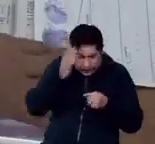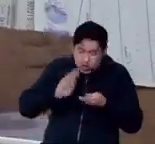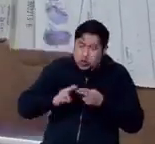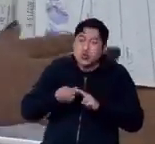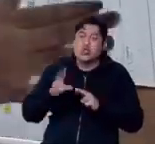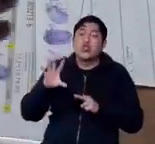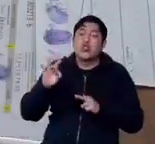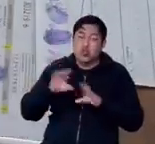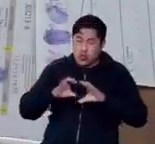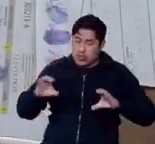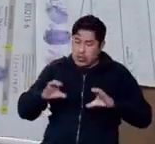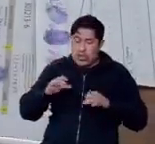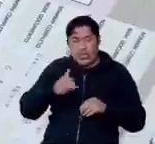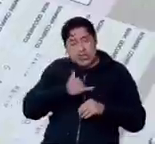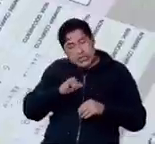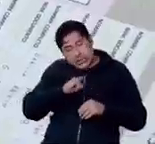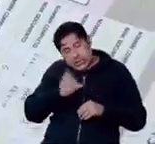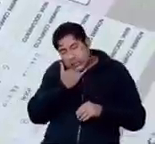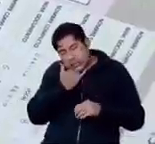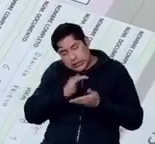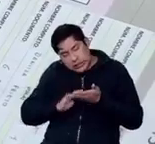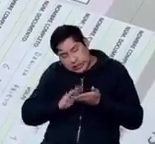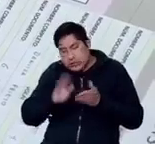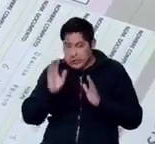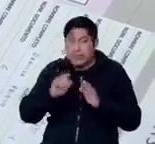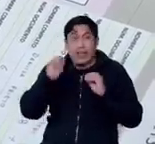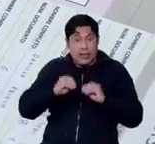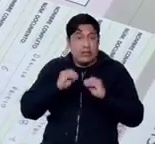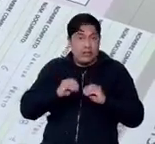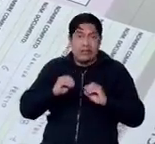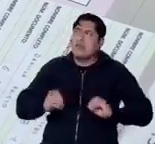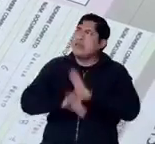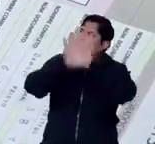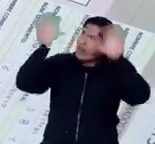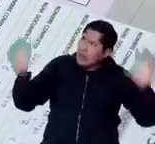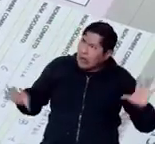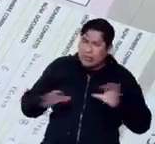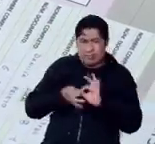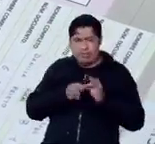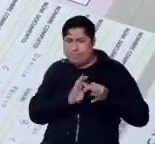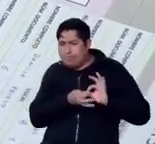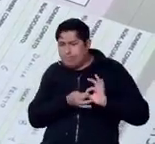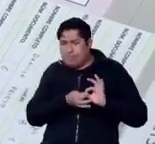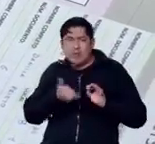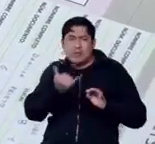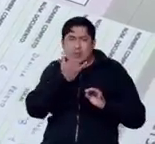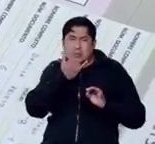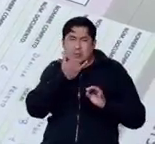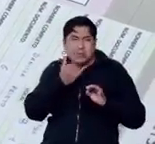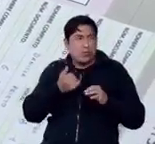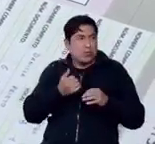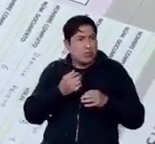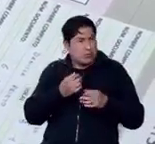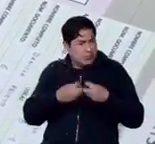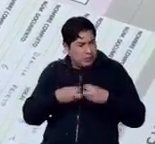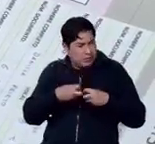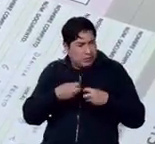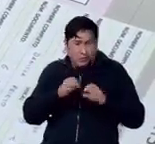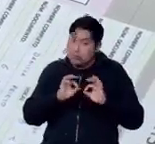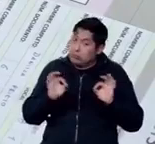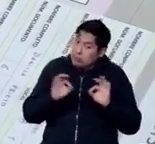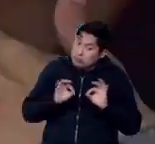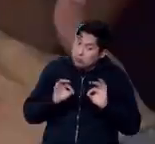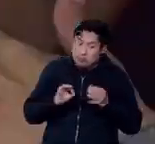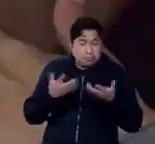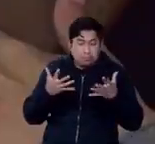la sección 8 de observaciones. En esa sección se registran aclaraciones, correcciones y hechos relevantes de la jornada